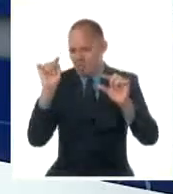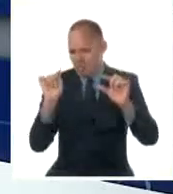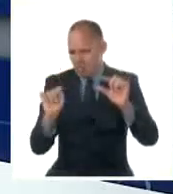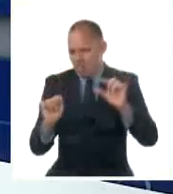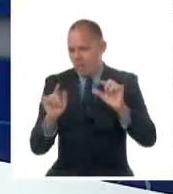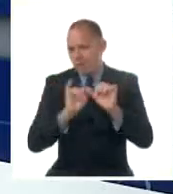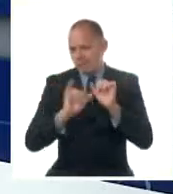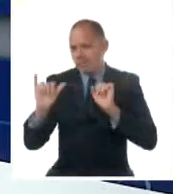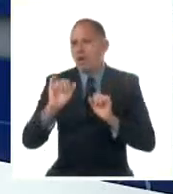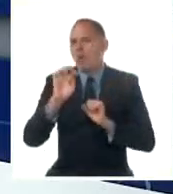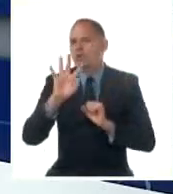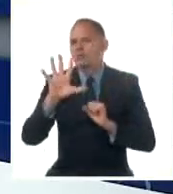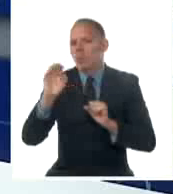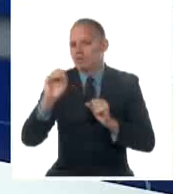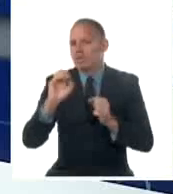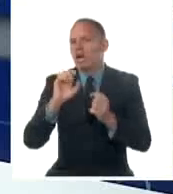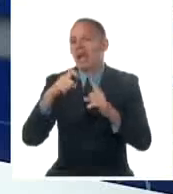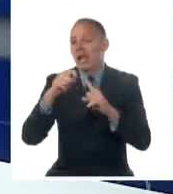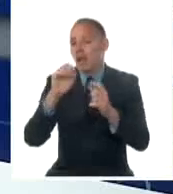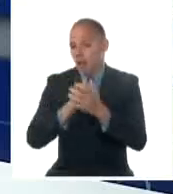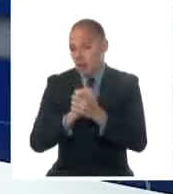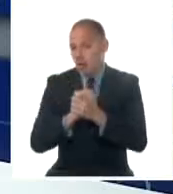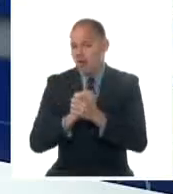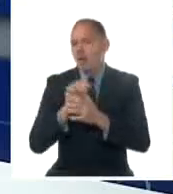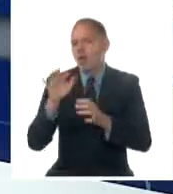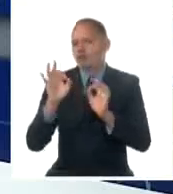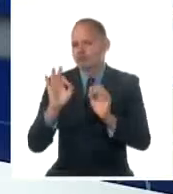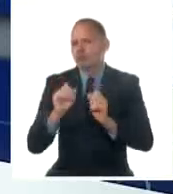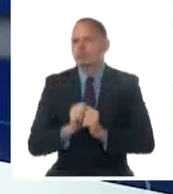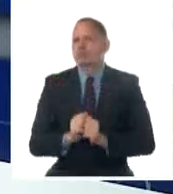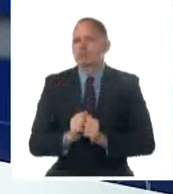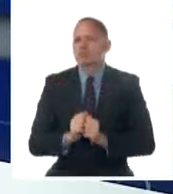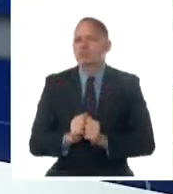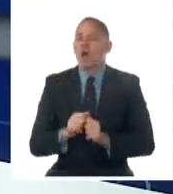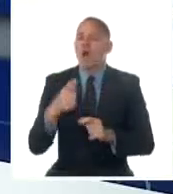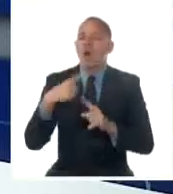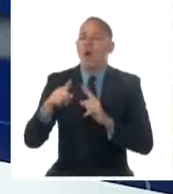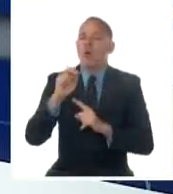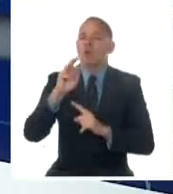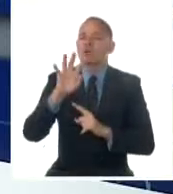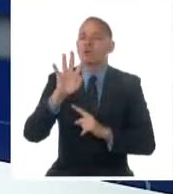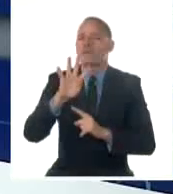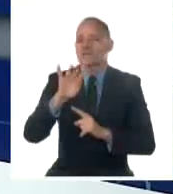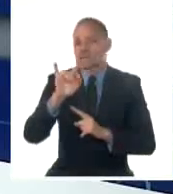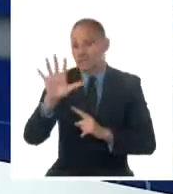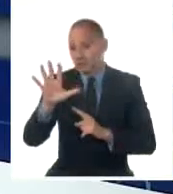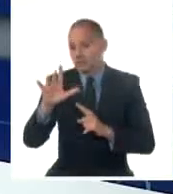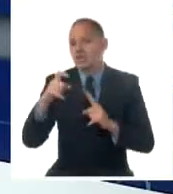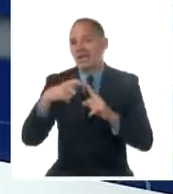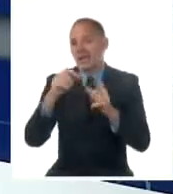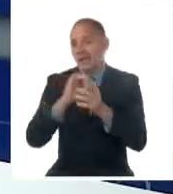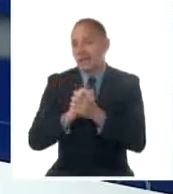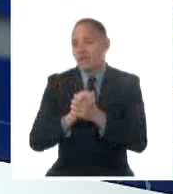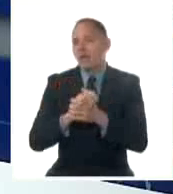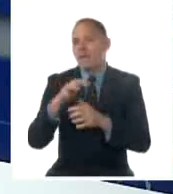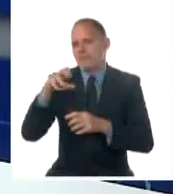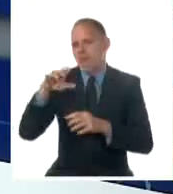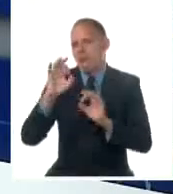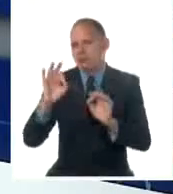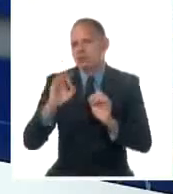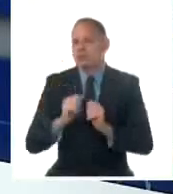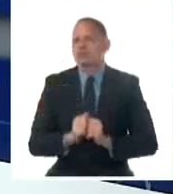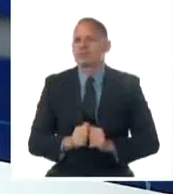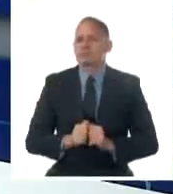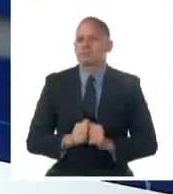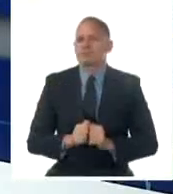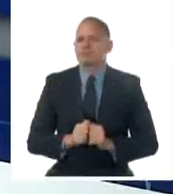450 kilómetros al oeste-noroeste de Cayo Hueso y a 495 kilómetros del norte del Cabo de San Antonio, extremo